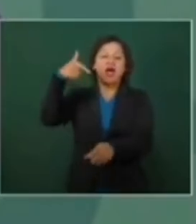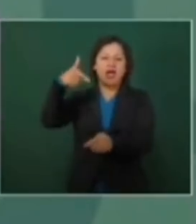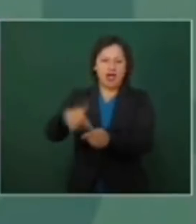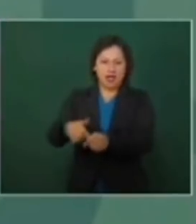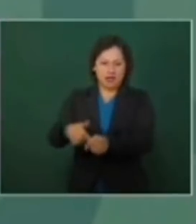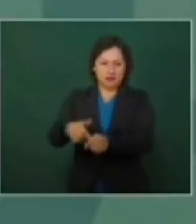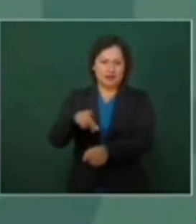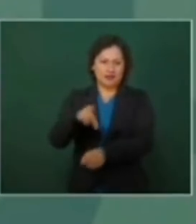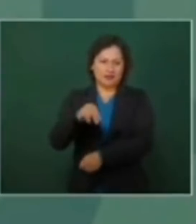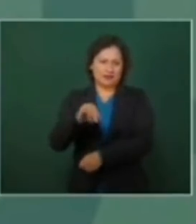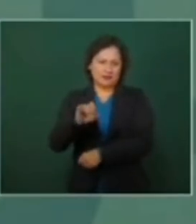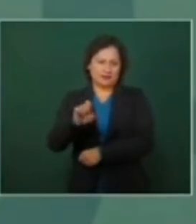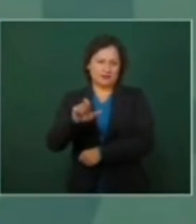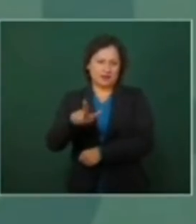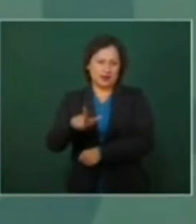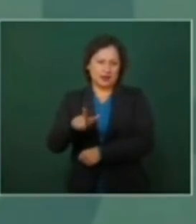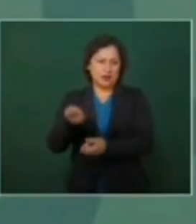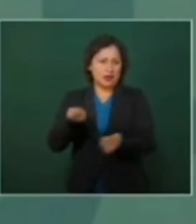unas dicen